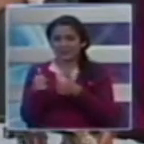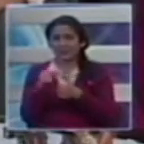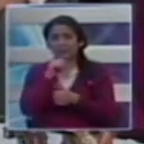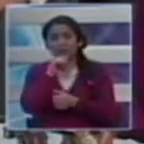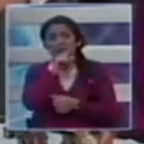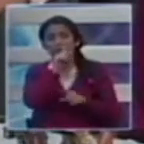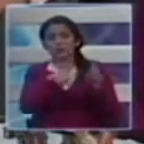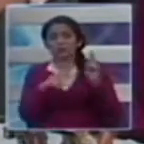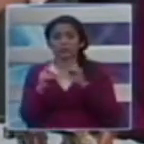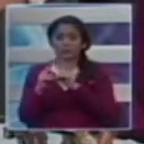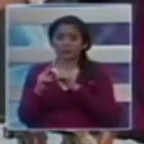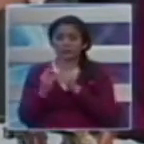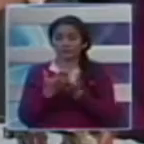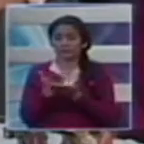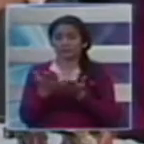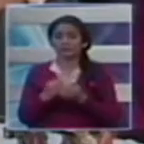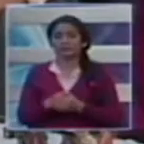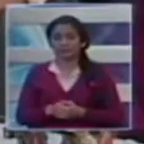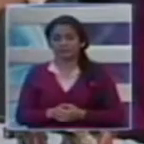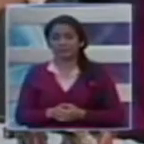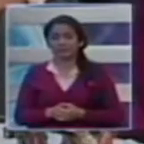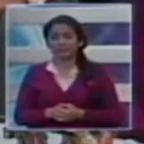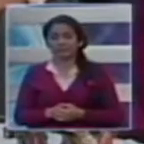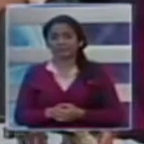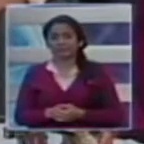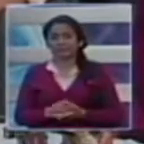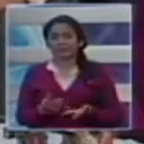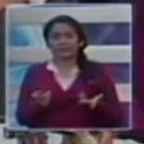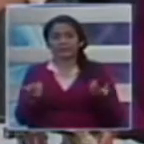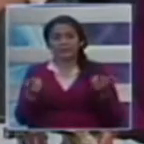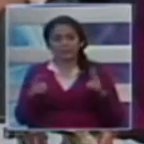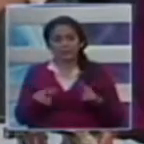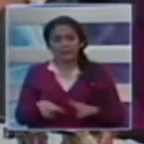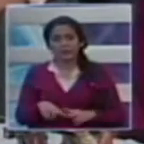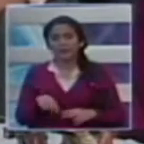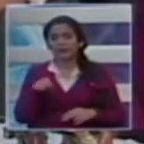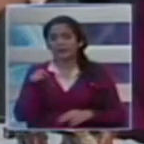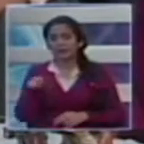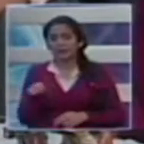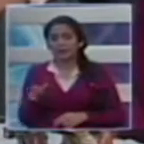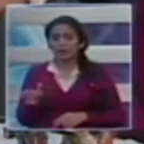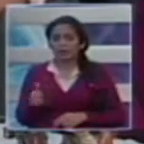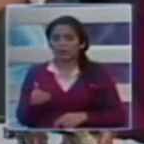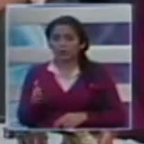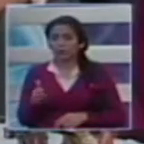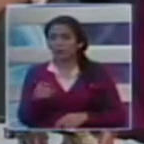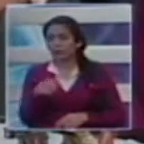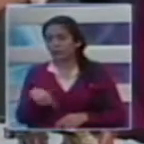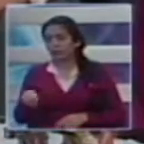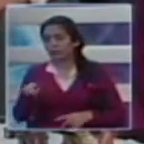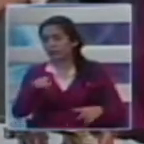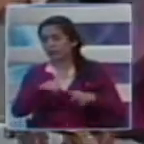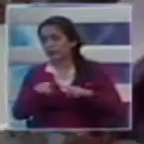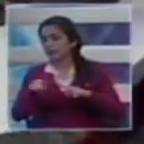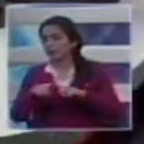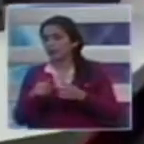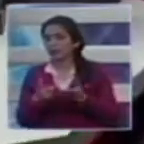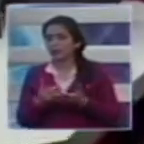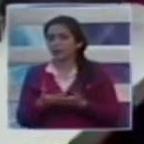nuestro país el conocimiento de esta especie, y aparte dar a conocer que esta especie tiene unos buenos rendimientos en cuanto a